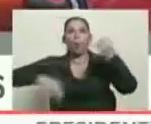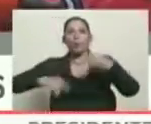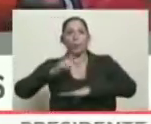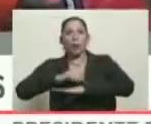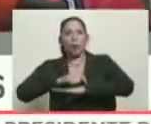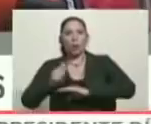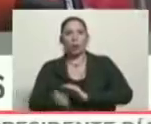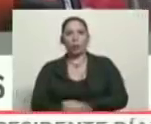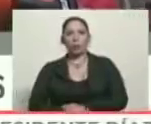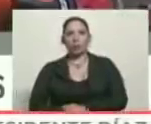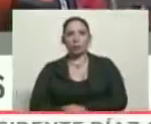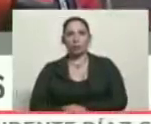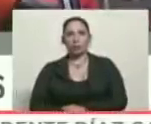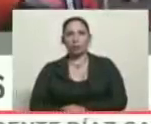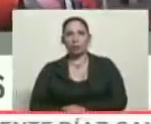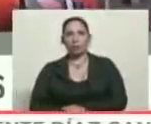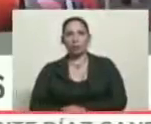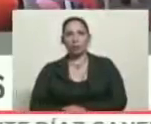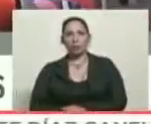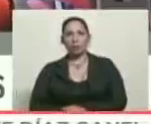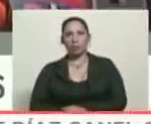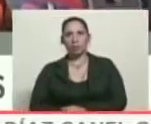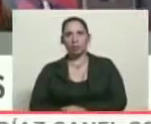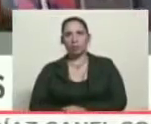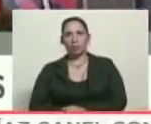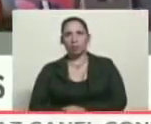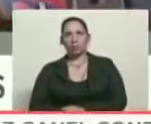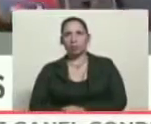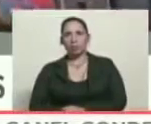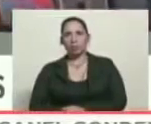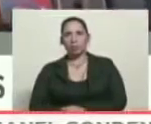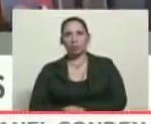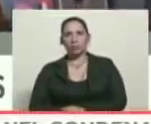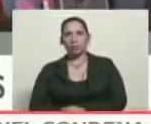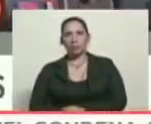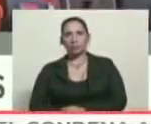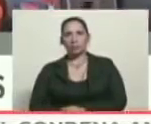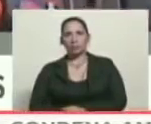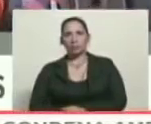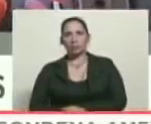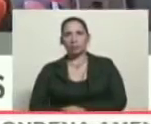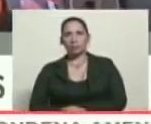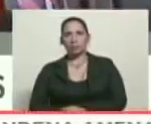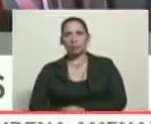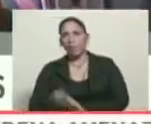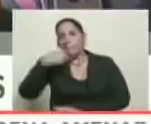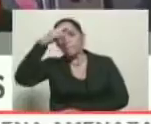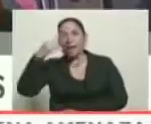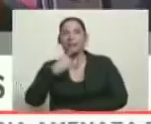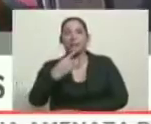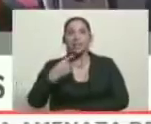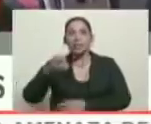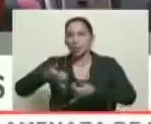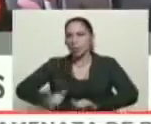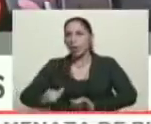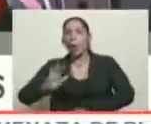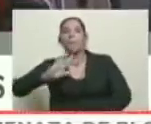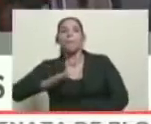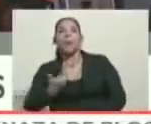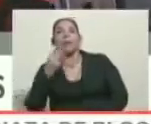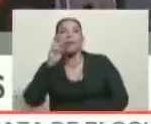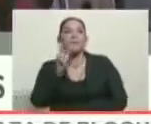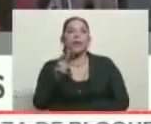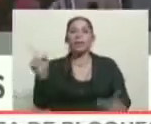altos cargos supuestamente. Mira, Elías Abraham está como el padre que le dice a los hijos, puede ver televisión pero no la puedes